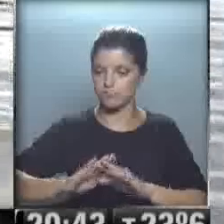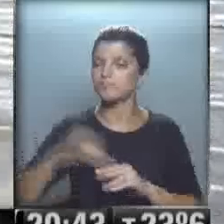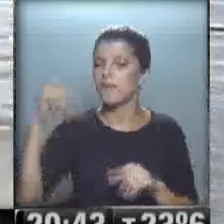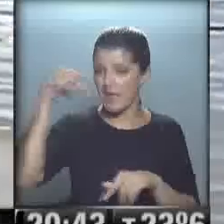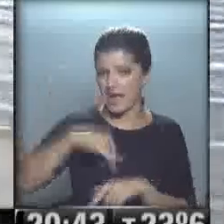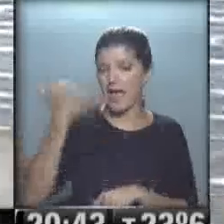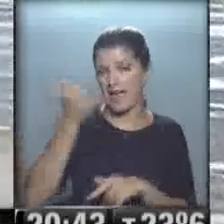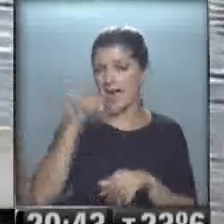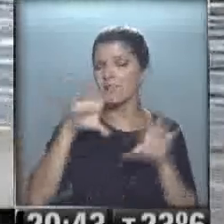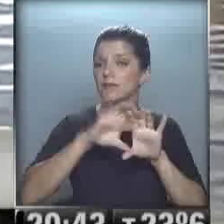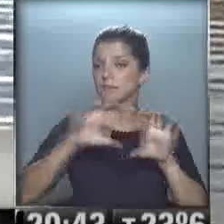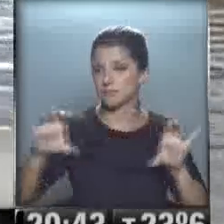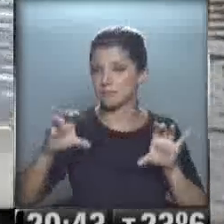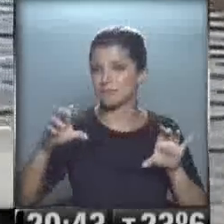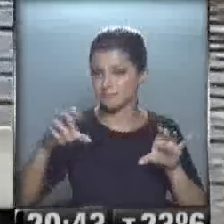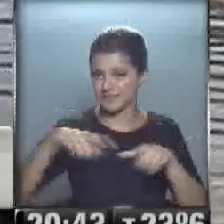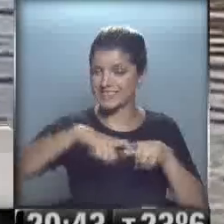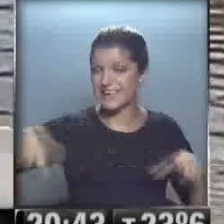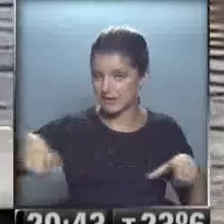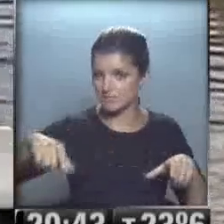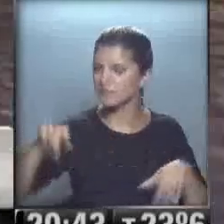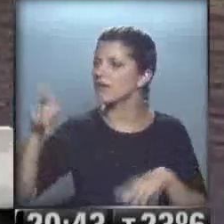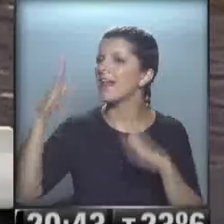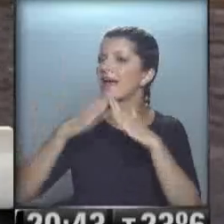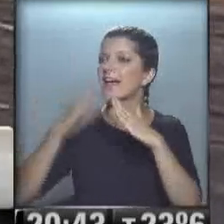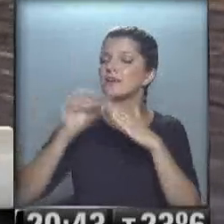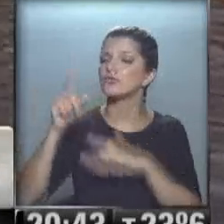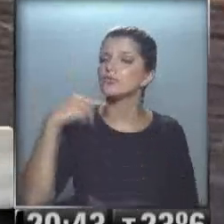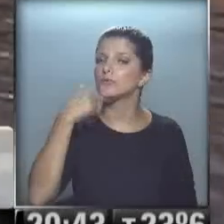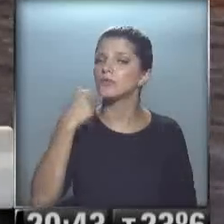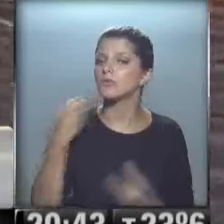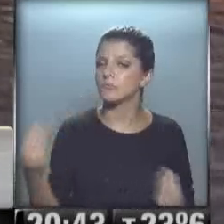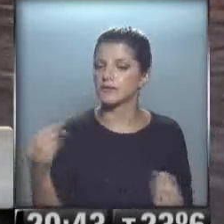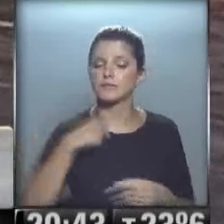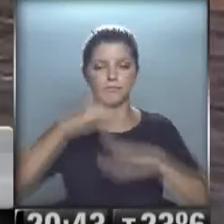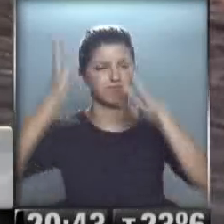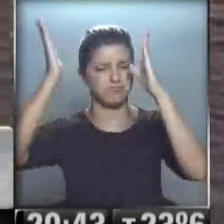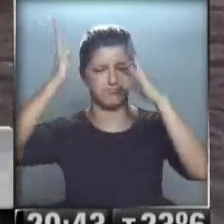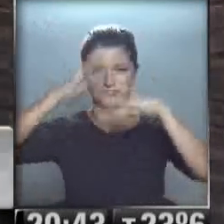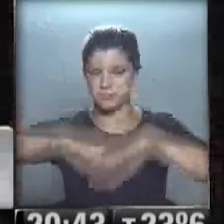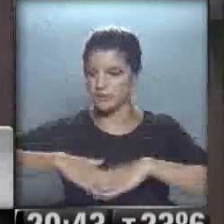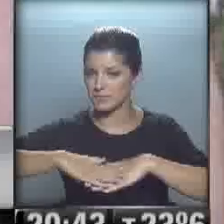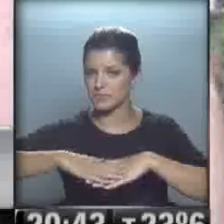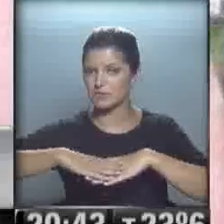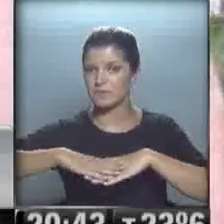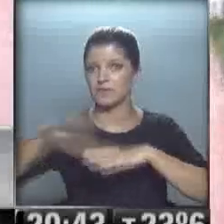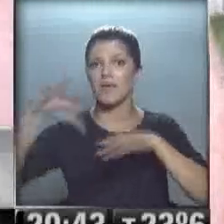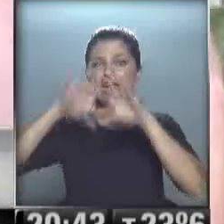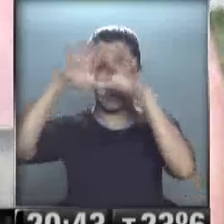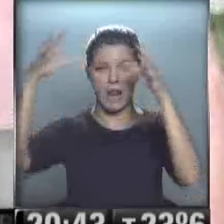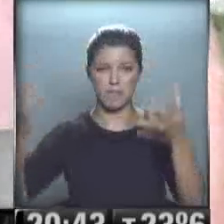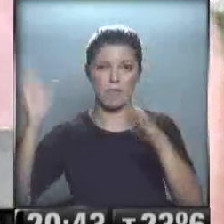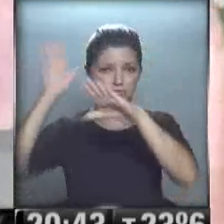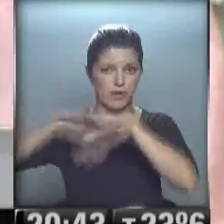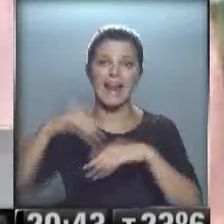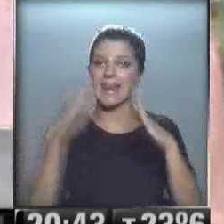que hacer una zanja. ¿Qué pasó con la casa de su hijo? ¿Se derrumbó? Sí, se derrumbó, se le rompió un galpón y la casa